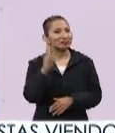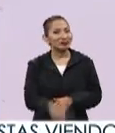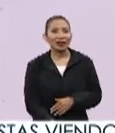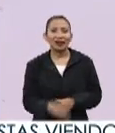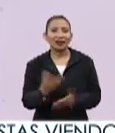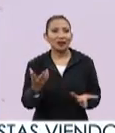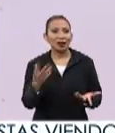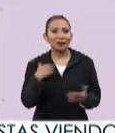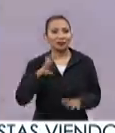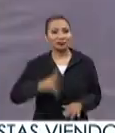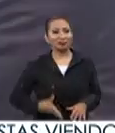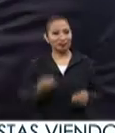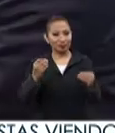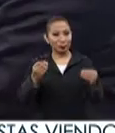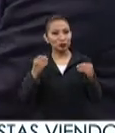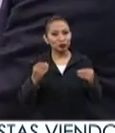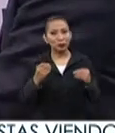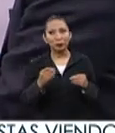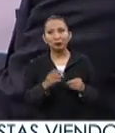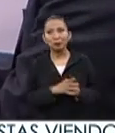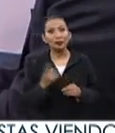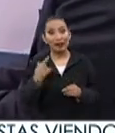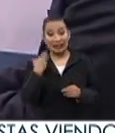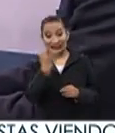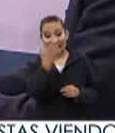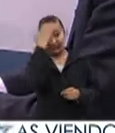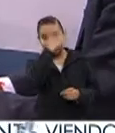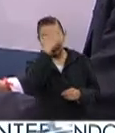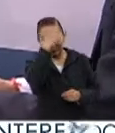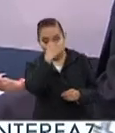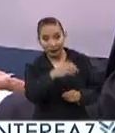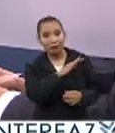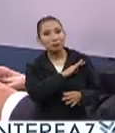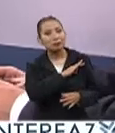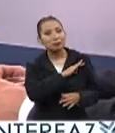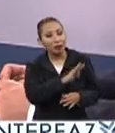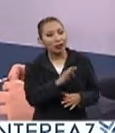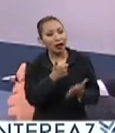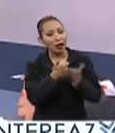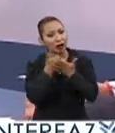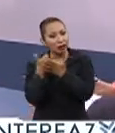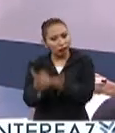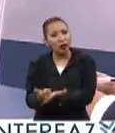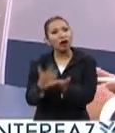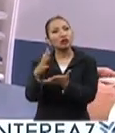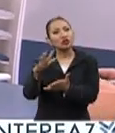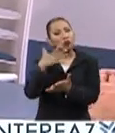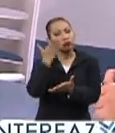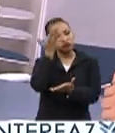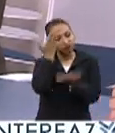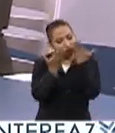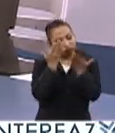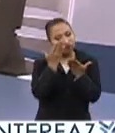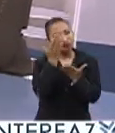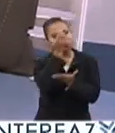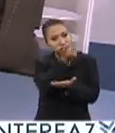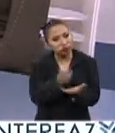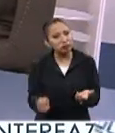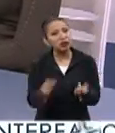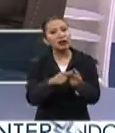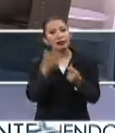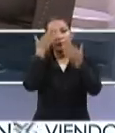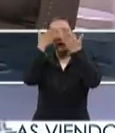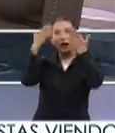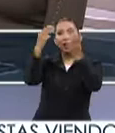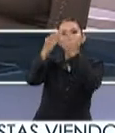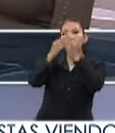de lo que me enorgullece demasiado porque ese tipo de experiencias pueden ayudarte tanto en tu capacitación profesional como abrir tu